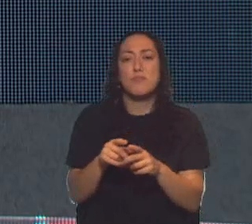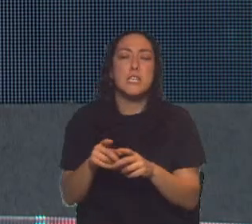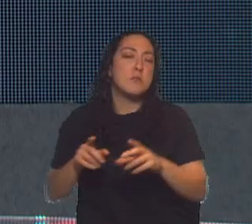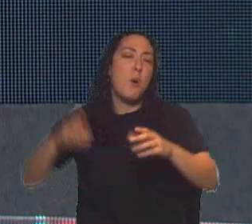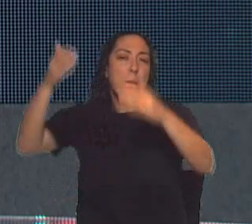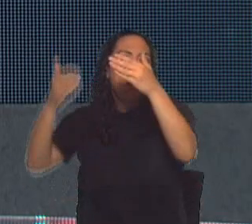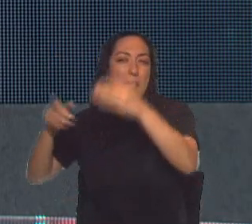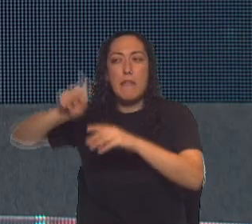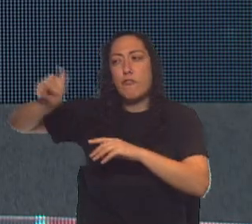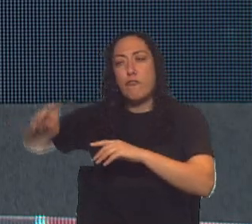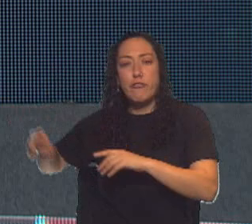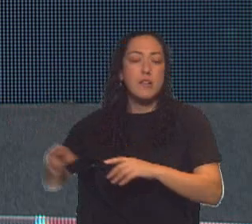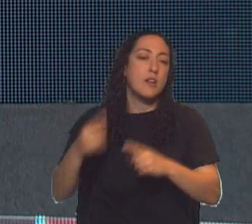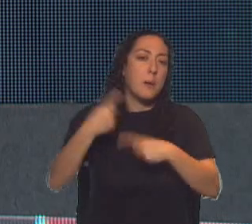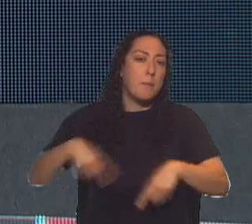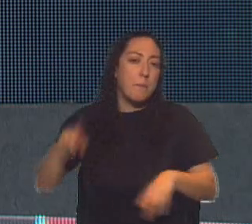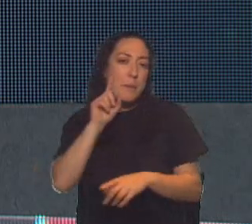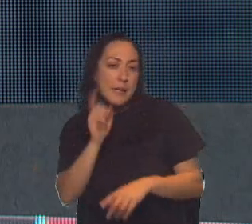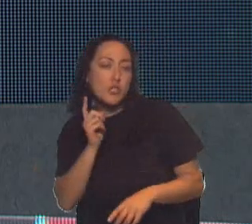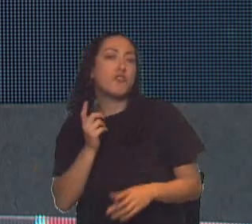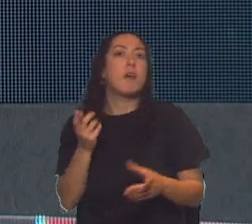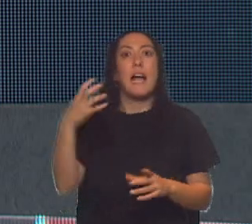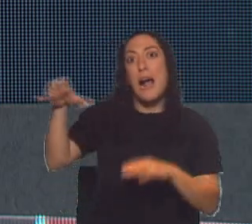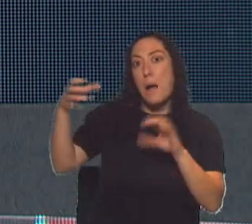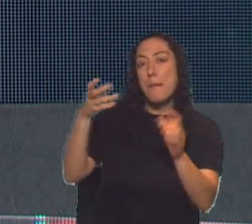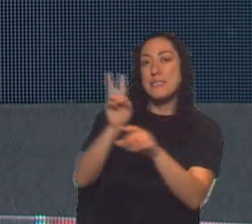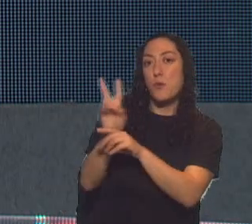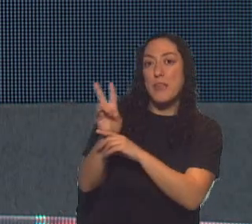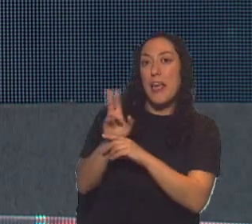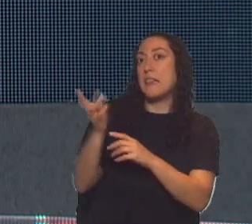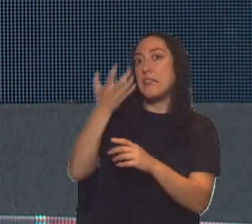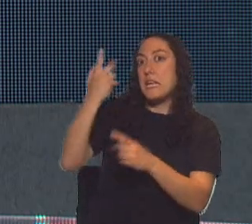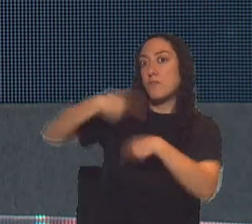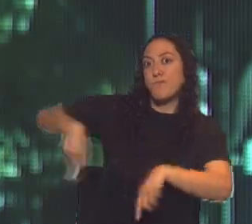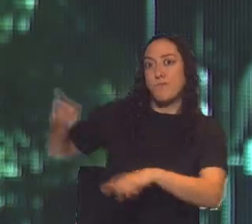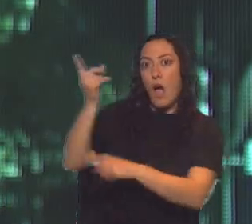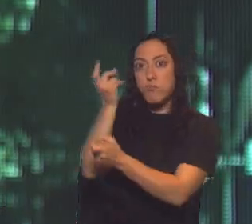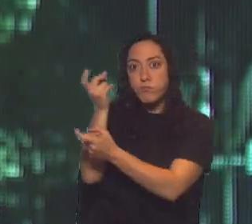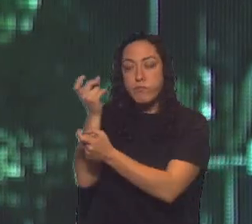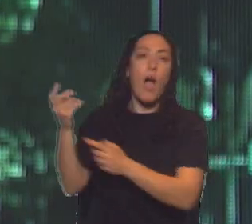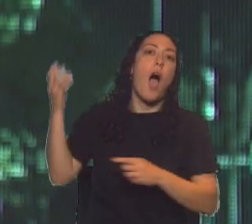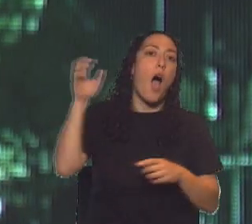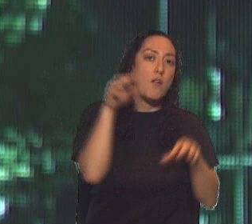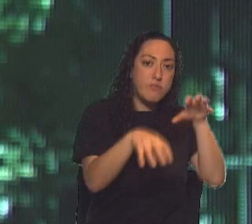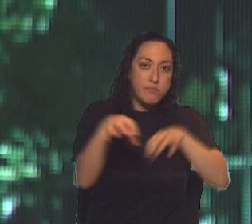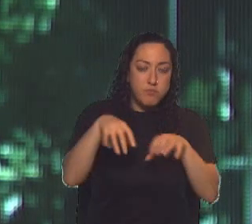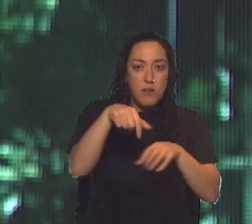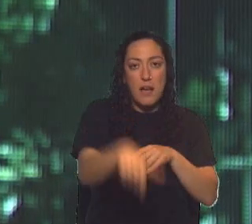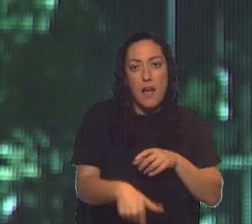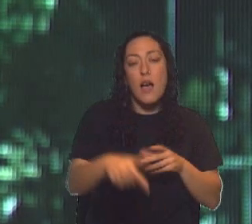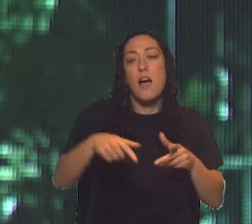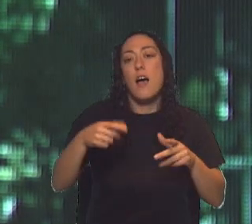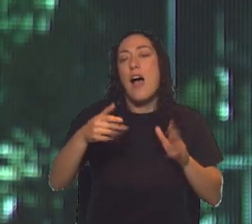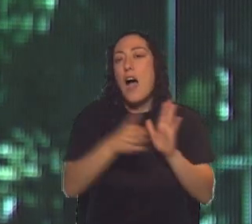graad con las cámaras de seguridad con un sistema de protección a su tigre no es un tema menor no no tiene herramientas Perdón